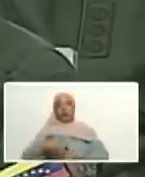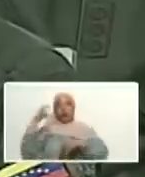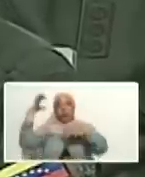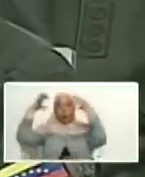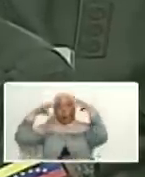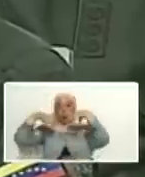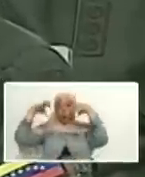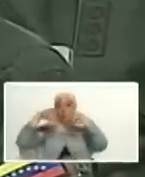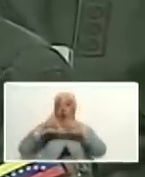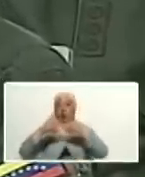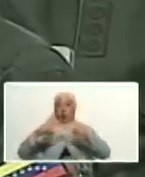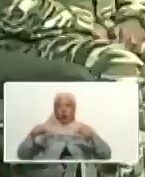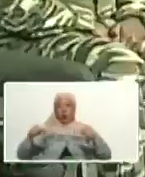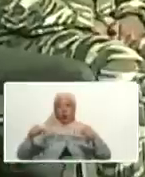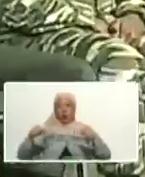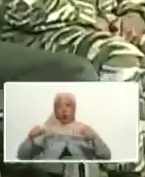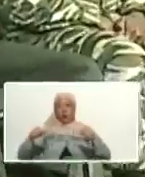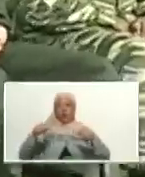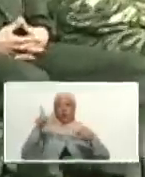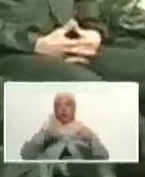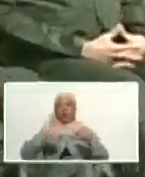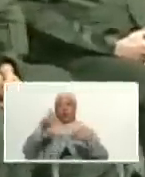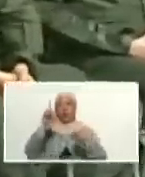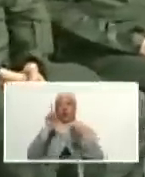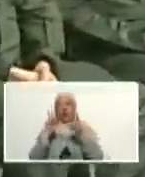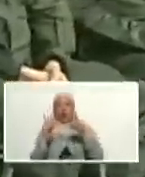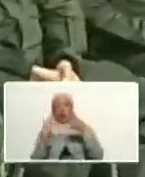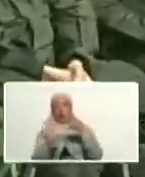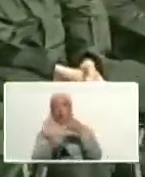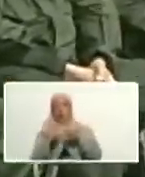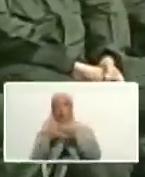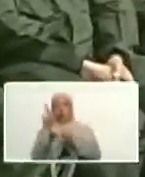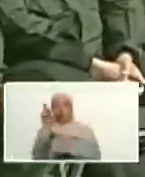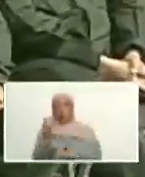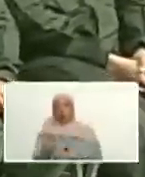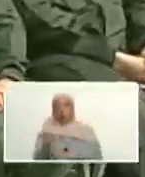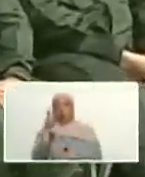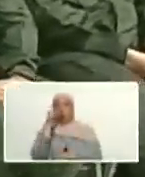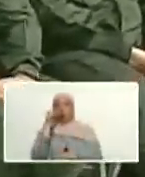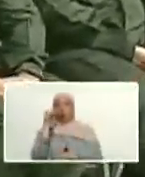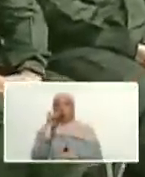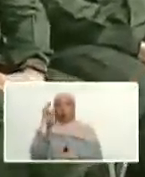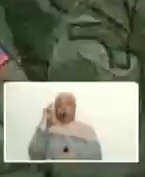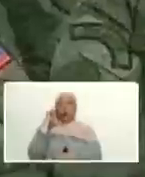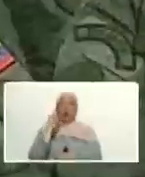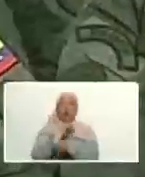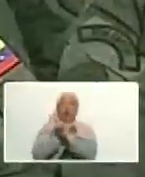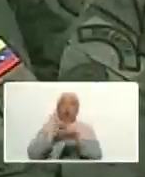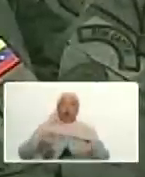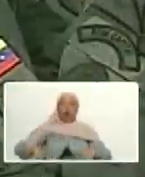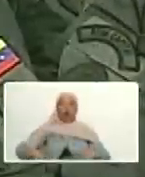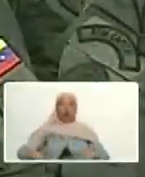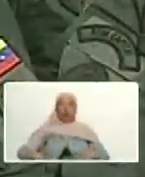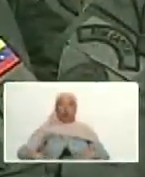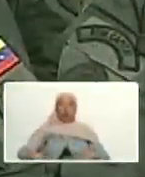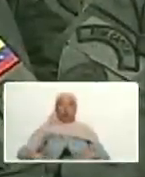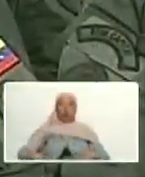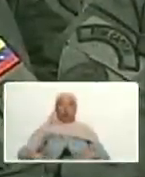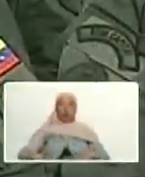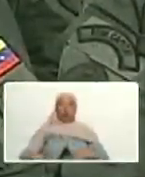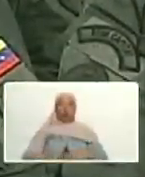Mayor general Félix Ramón Osorio Guzmán, comandante general del Ejército Bolivariano.